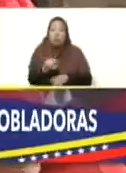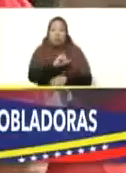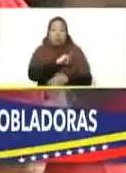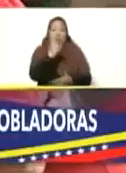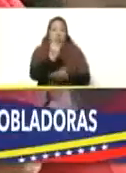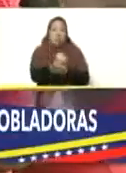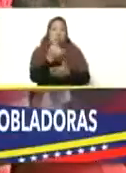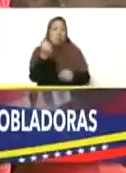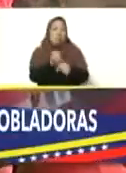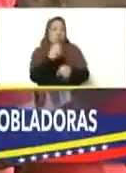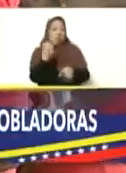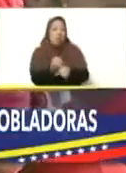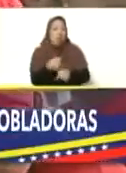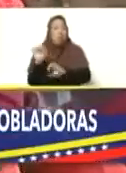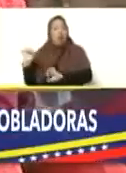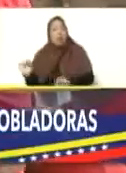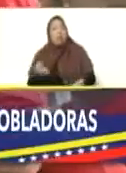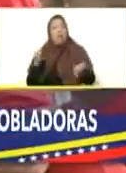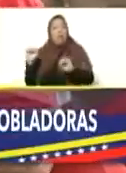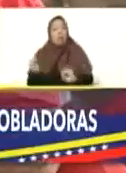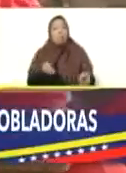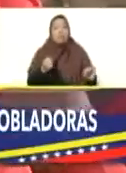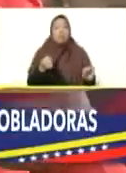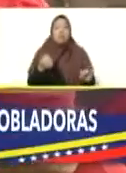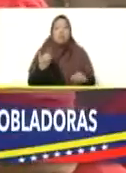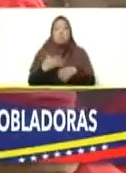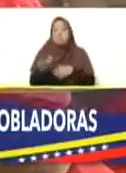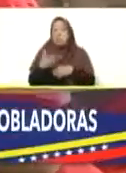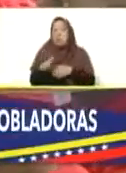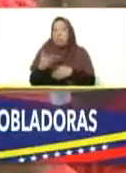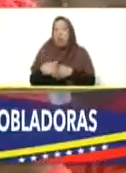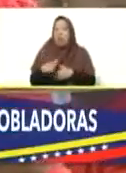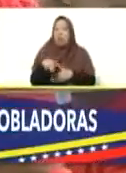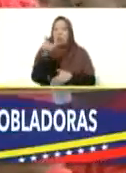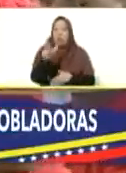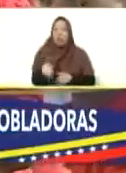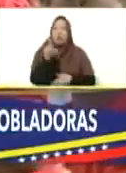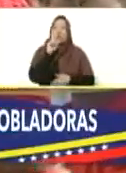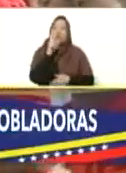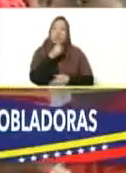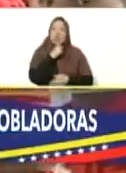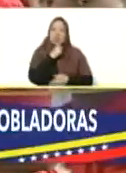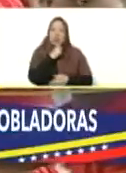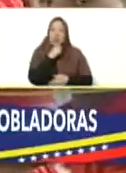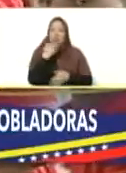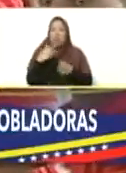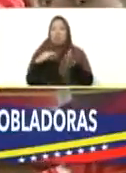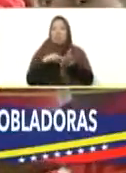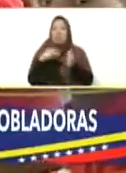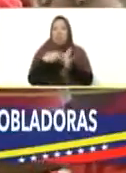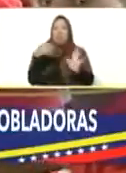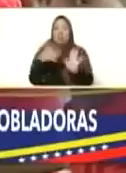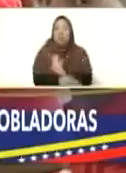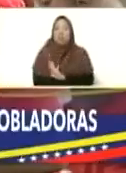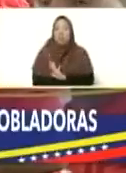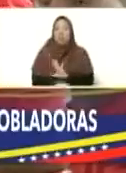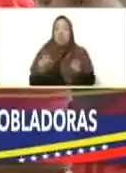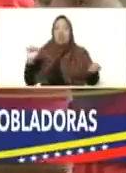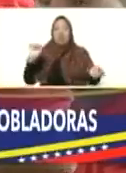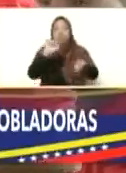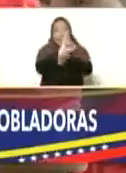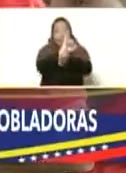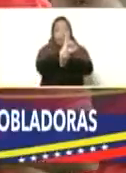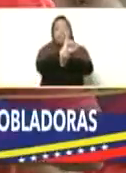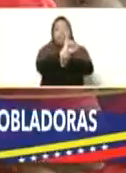esa es una trabajadora más nadar y ahí no pasaba la conserve incluso hasta el nombre nos quitamos porque significa esclavo y